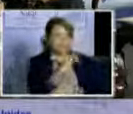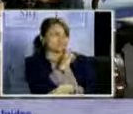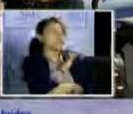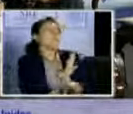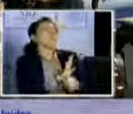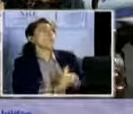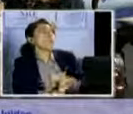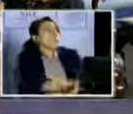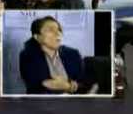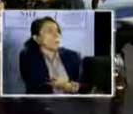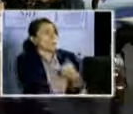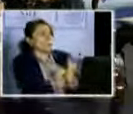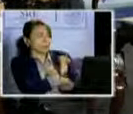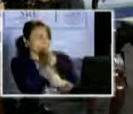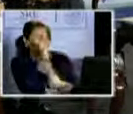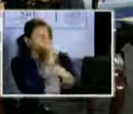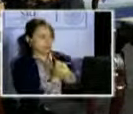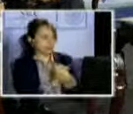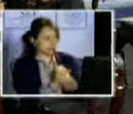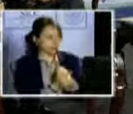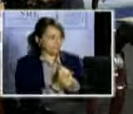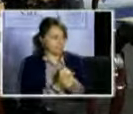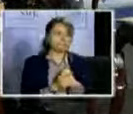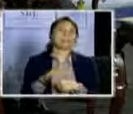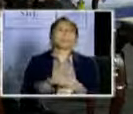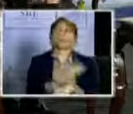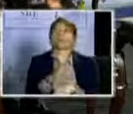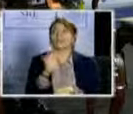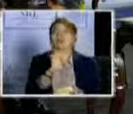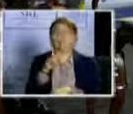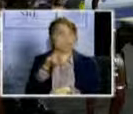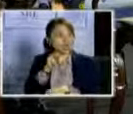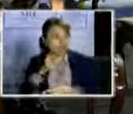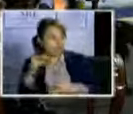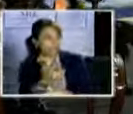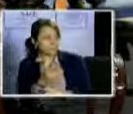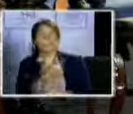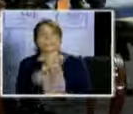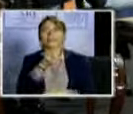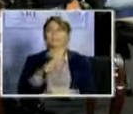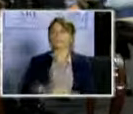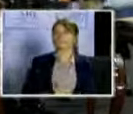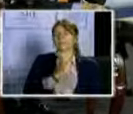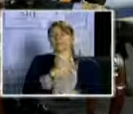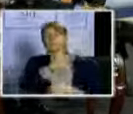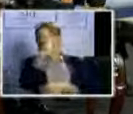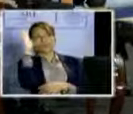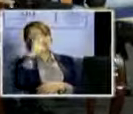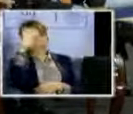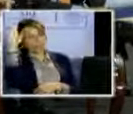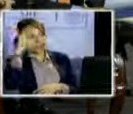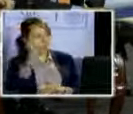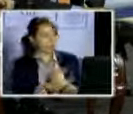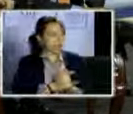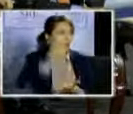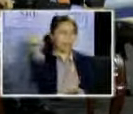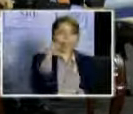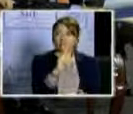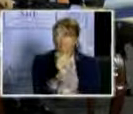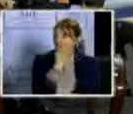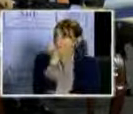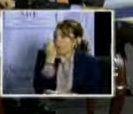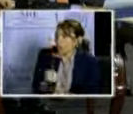es un pecado de omisión más que de comisión. ¿Coincides con eso, embajador? Por supuesto, el Consejo es el